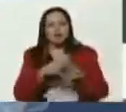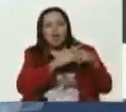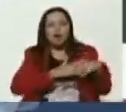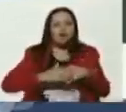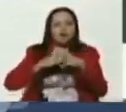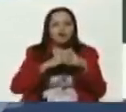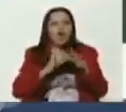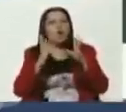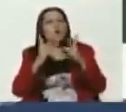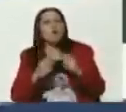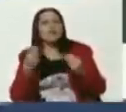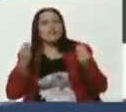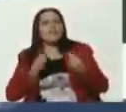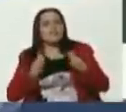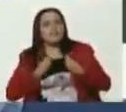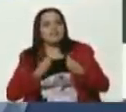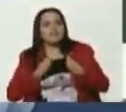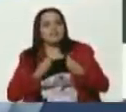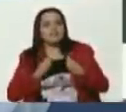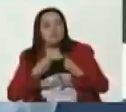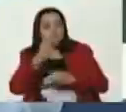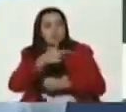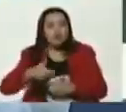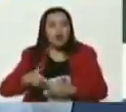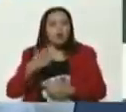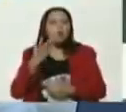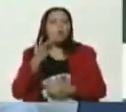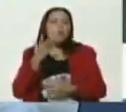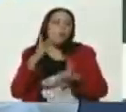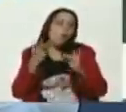cuántas vidas habían salvado las tropas que ellos habían enviado? Le pregunté.